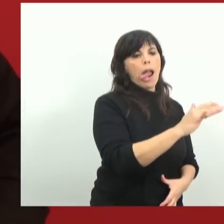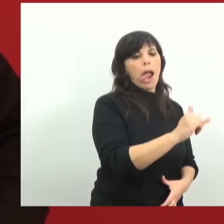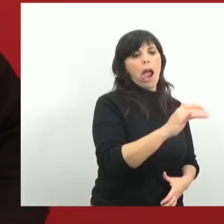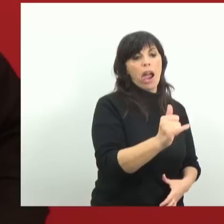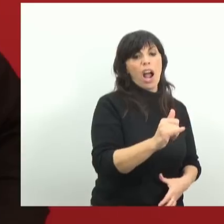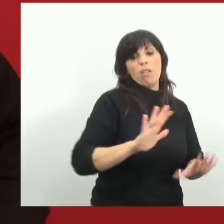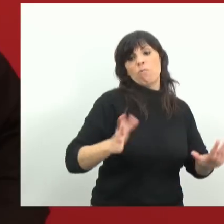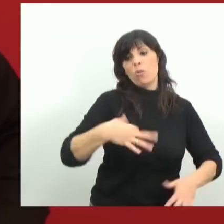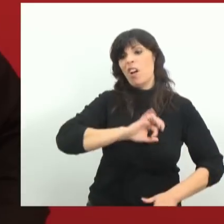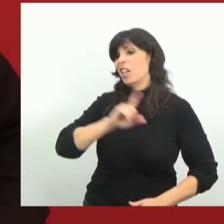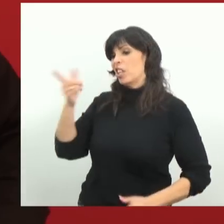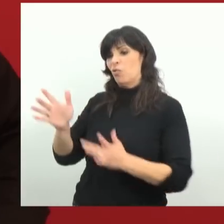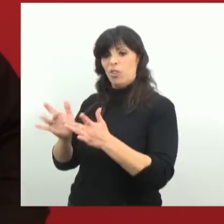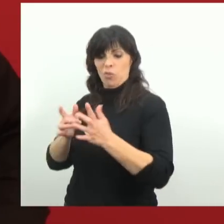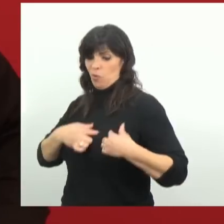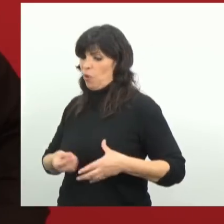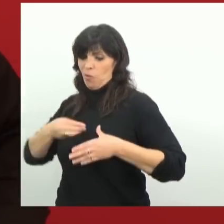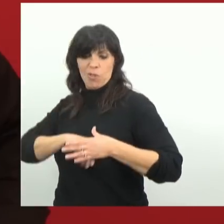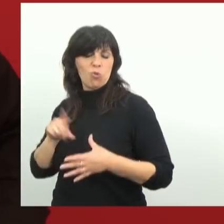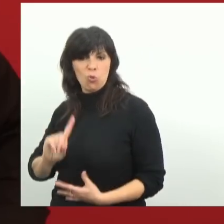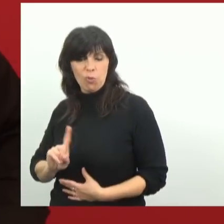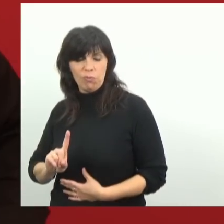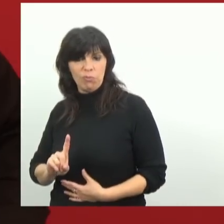al Señor en tu corazón,